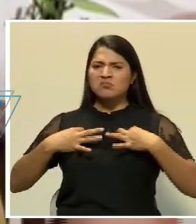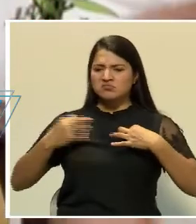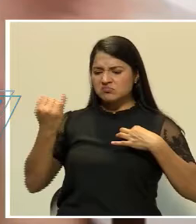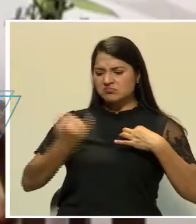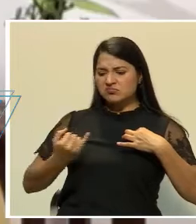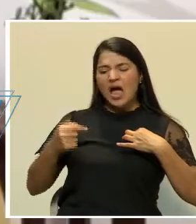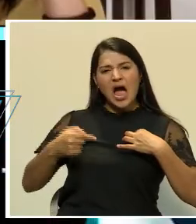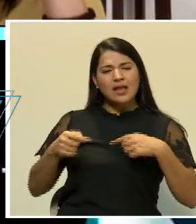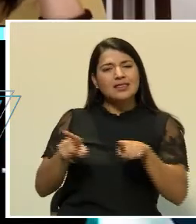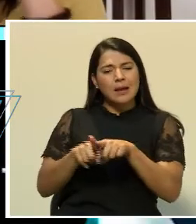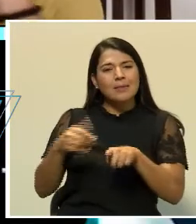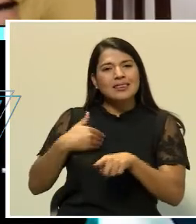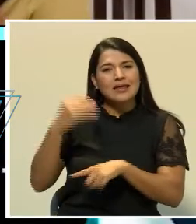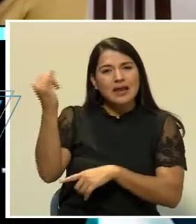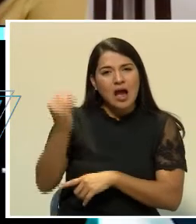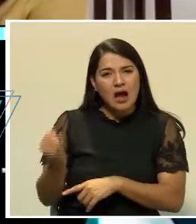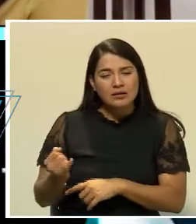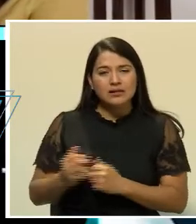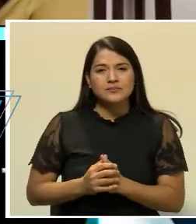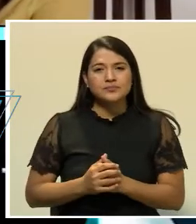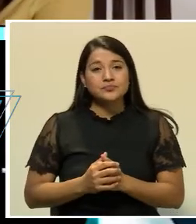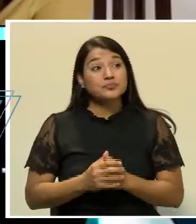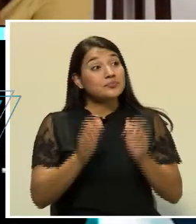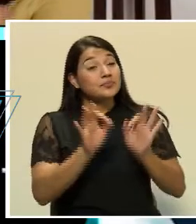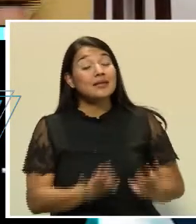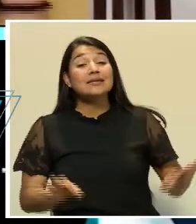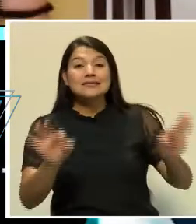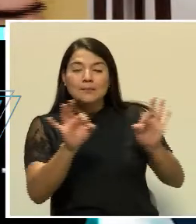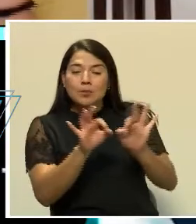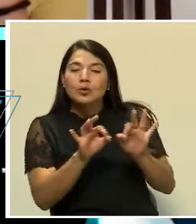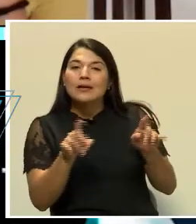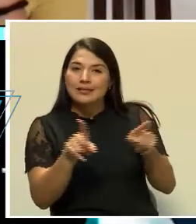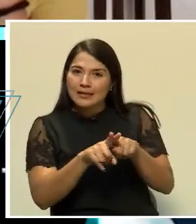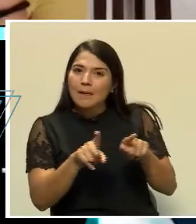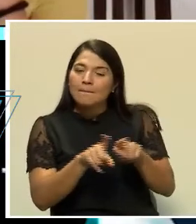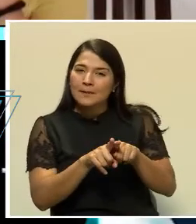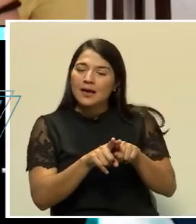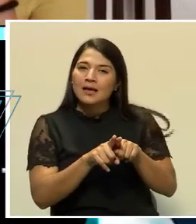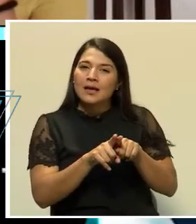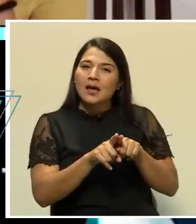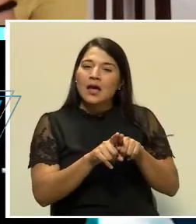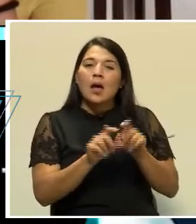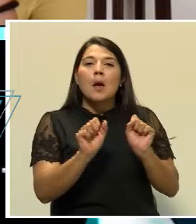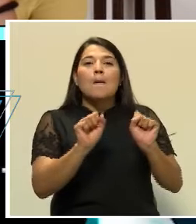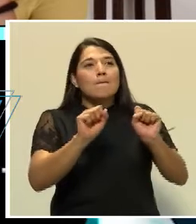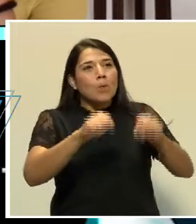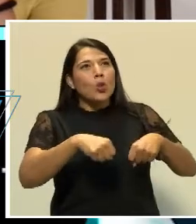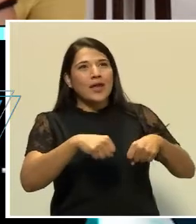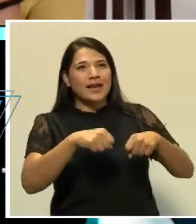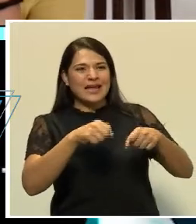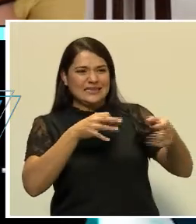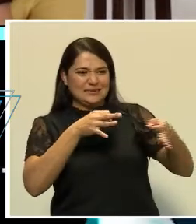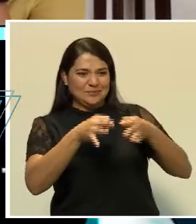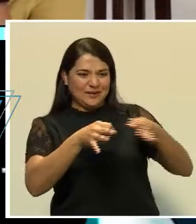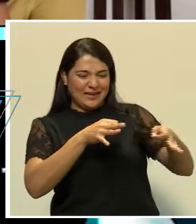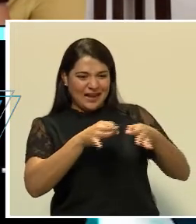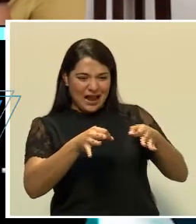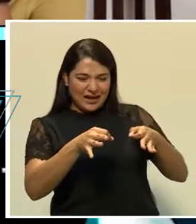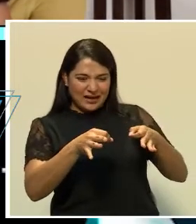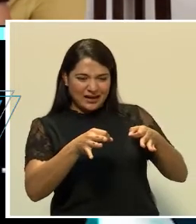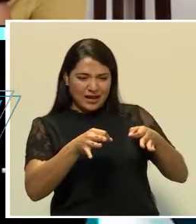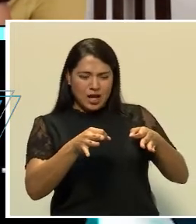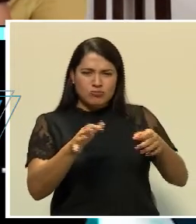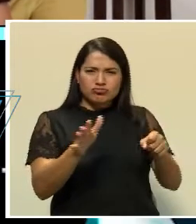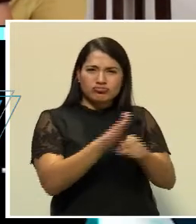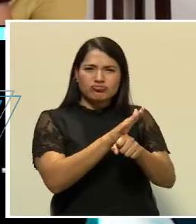factor creativo. Qué importante que es además, Iris, democratizar la noción del arte, que no quede